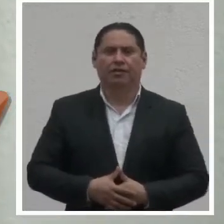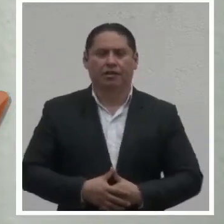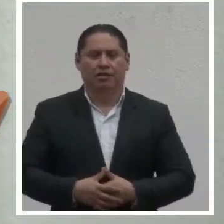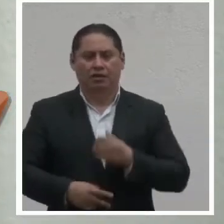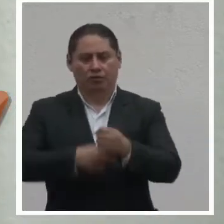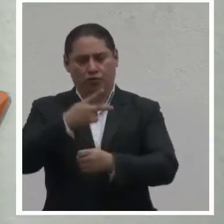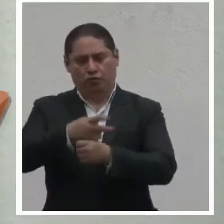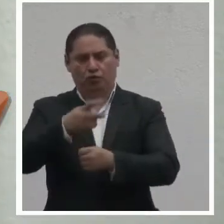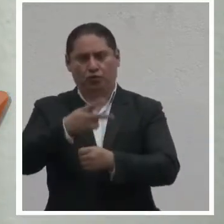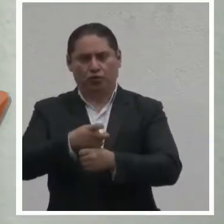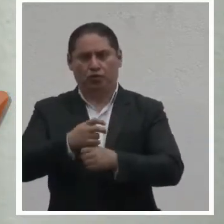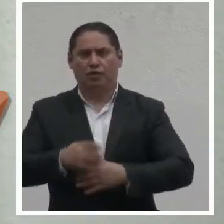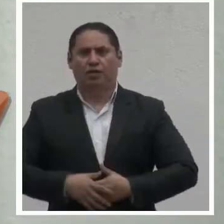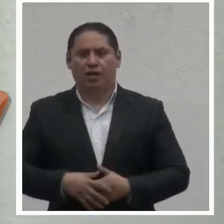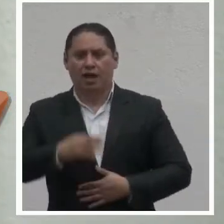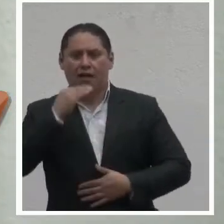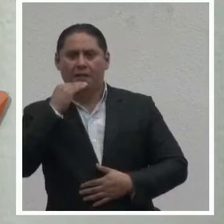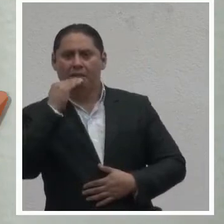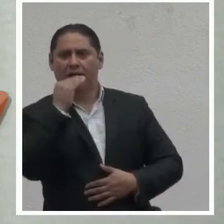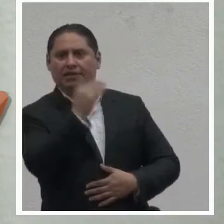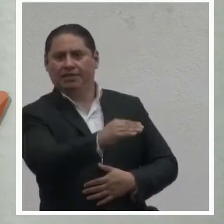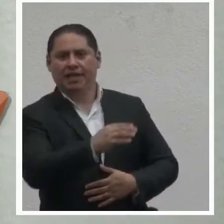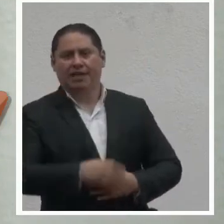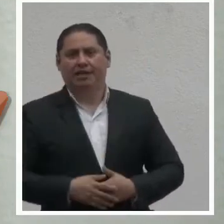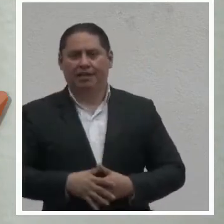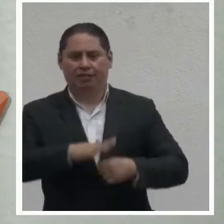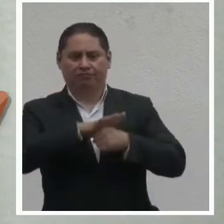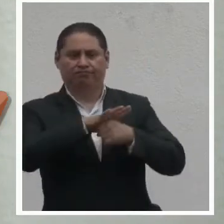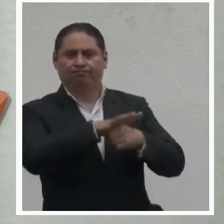al ridículo mensaje racista,